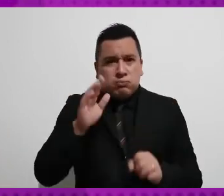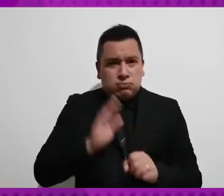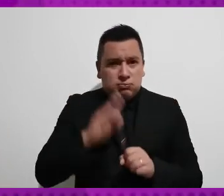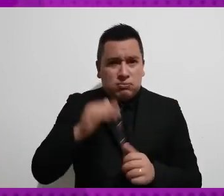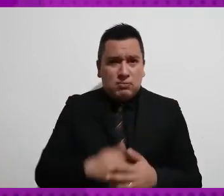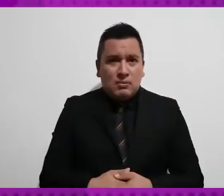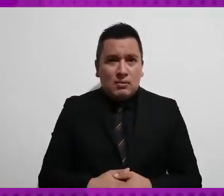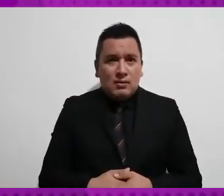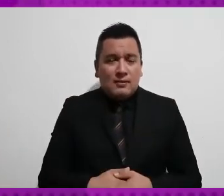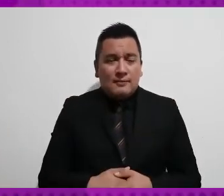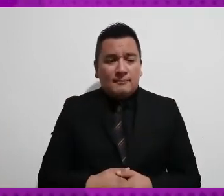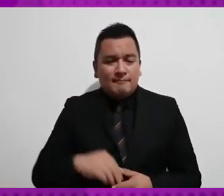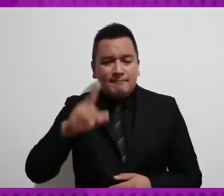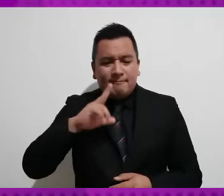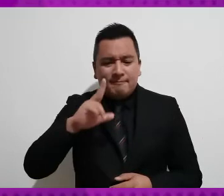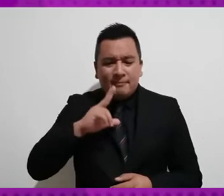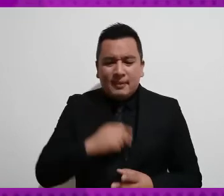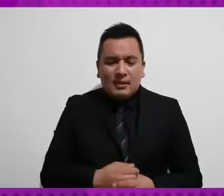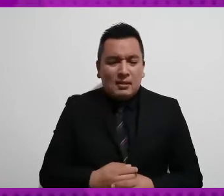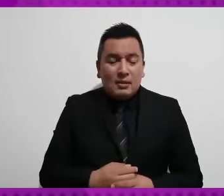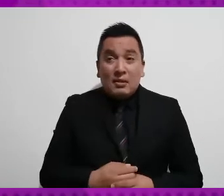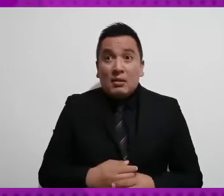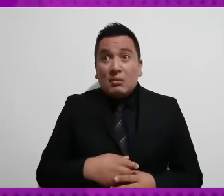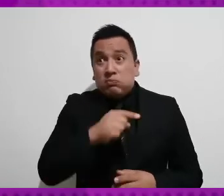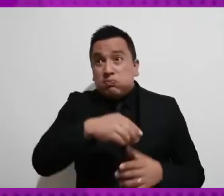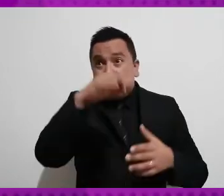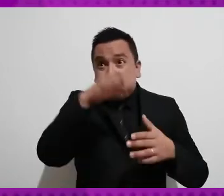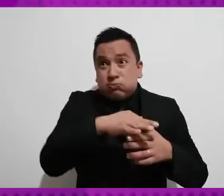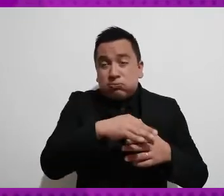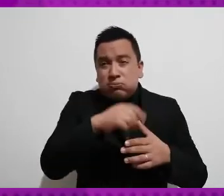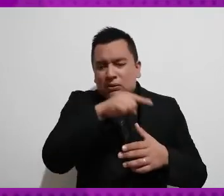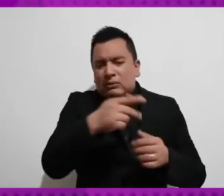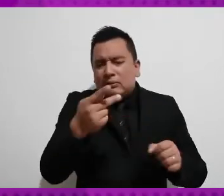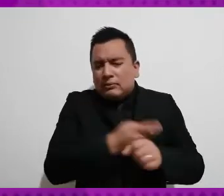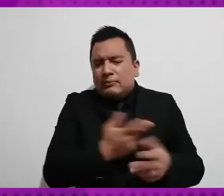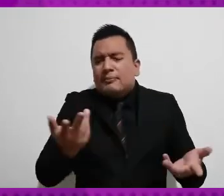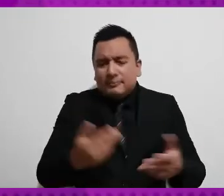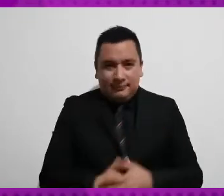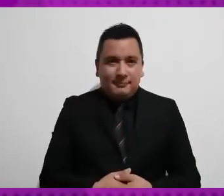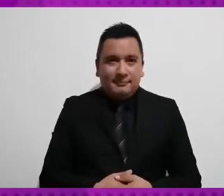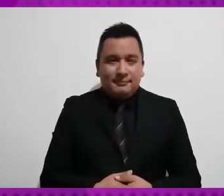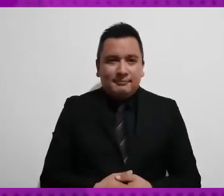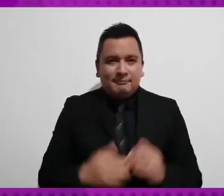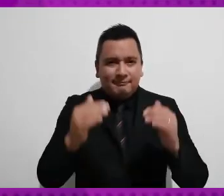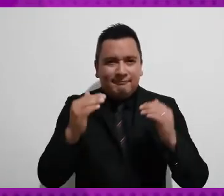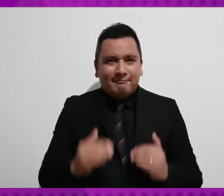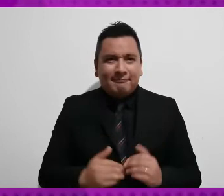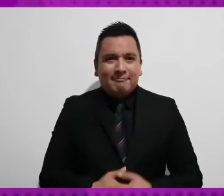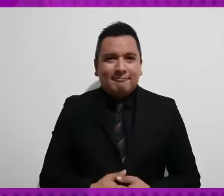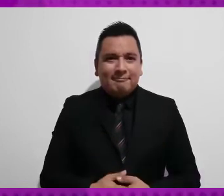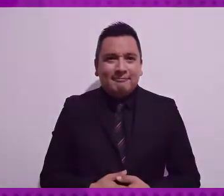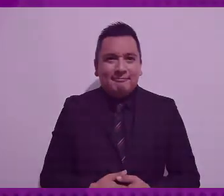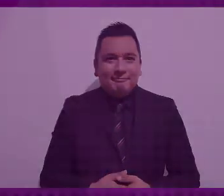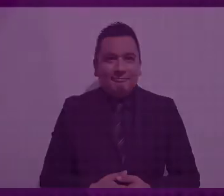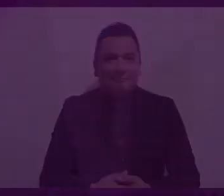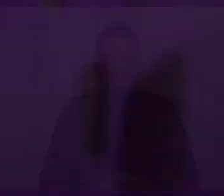más sobre cómo es la situación que se vive el día de la jornada electoral en las casillas que se instalan. Regresamos en unos